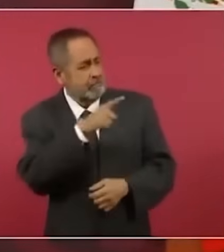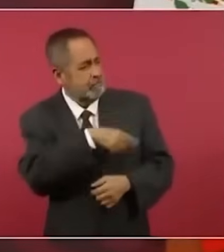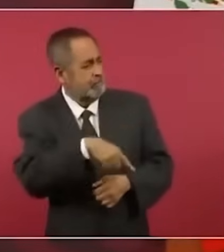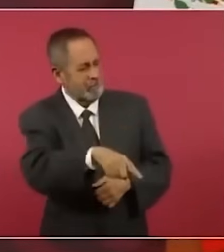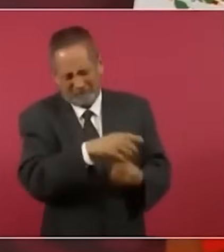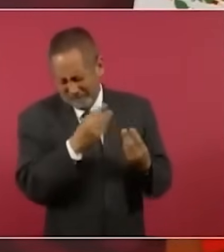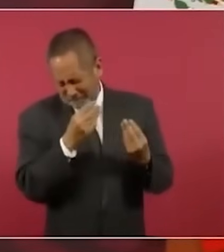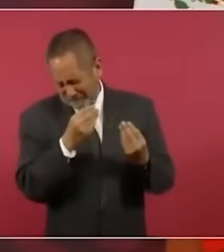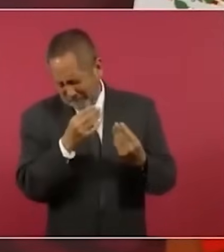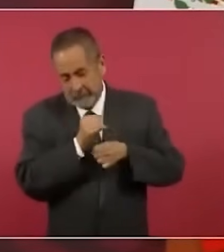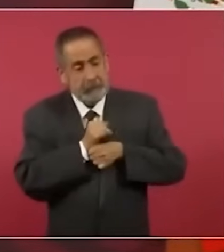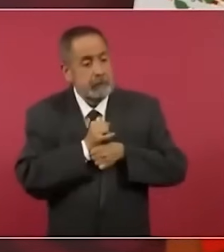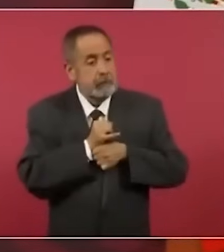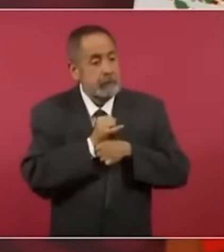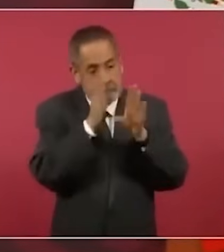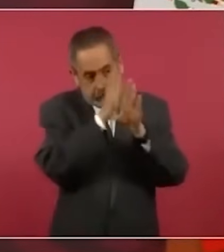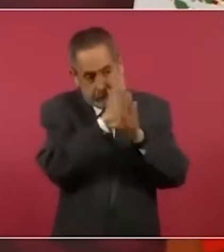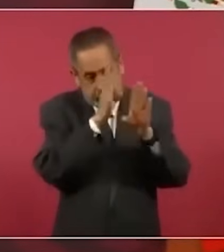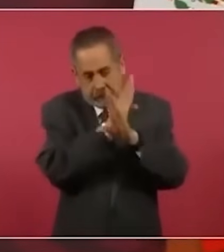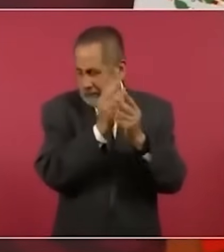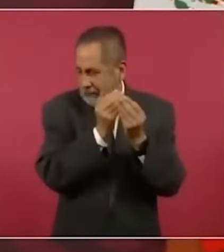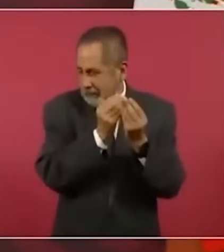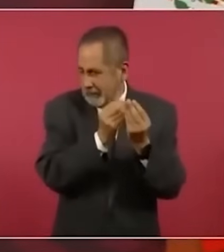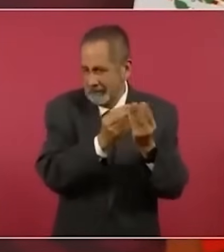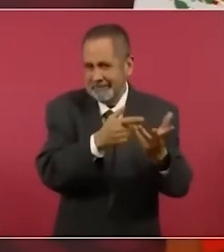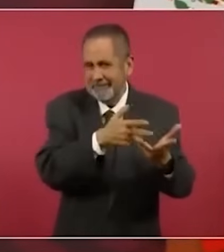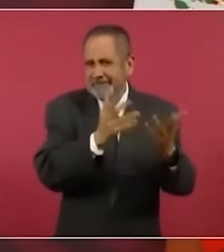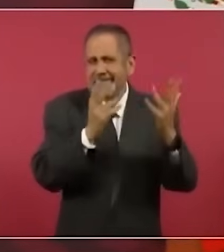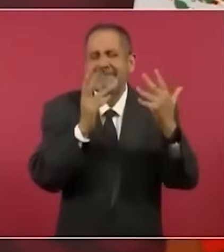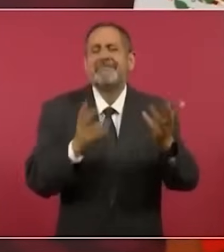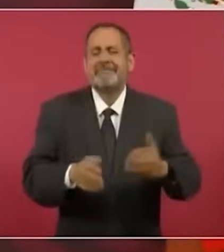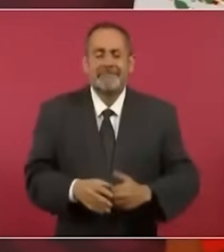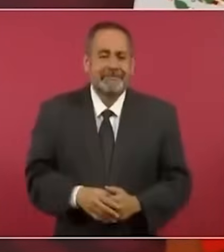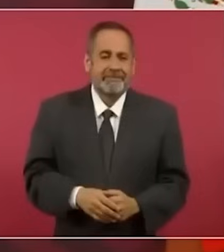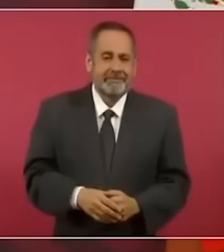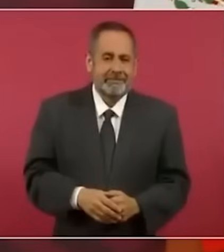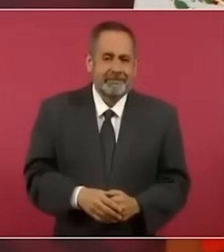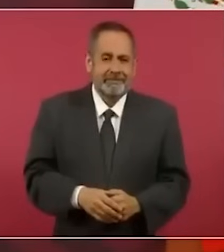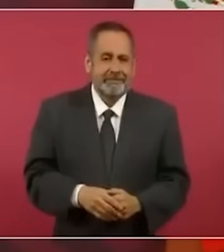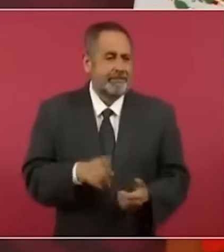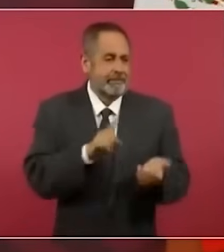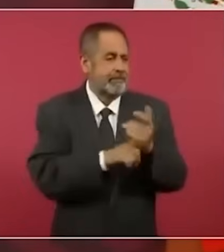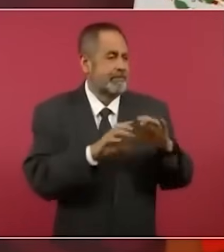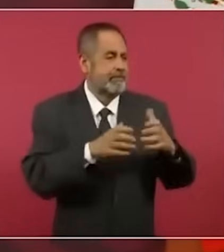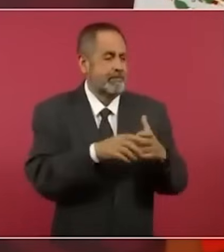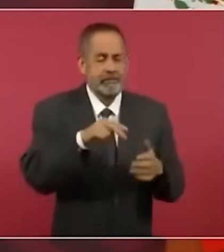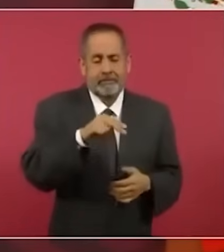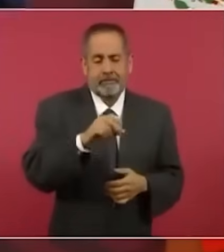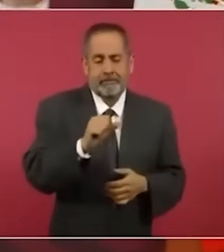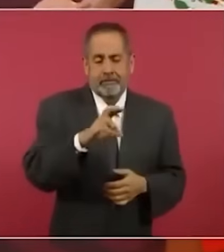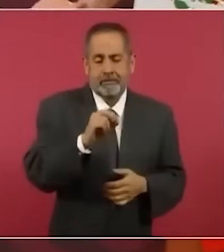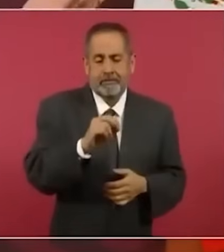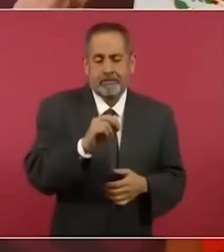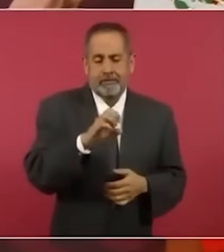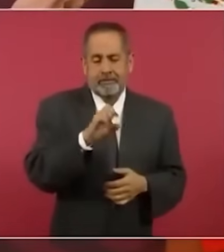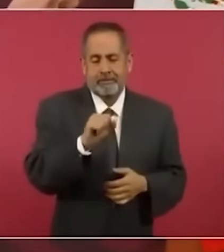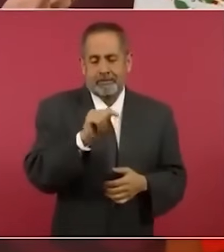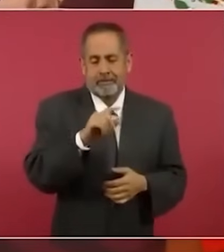había un narcoestado. ¿Para qué hablamos